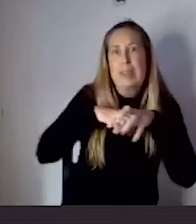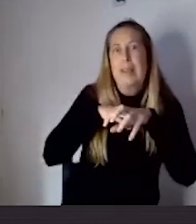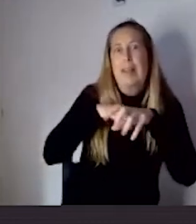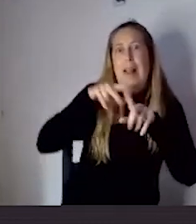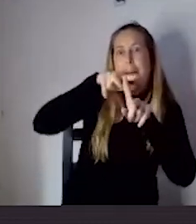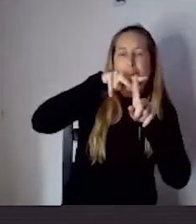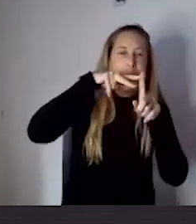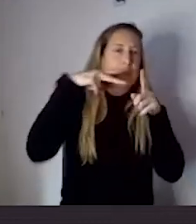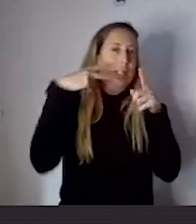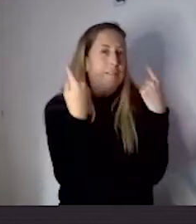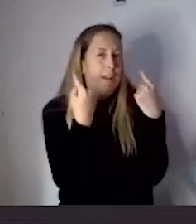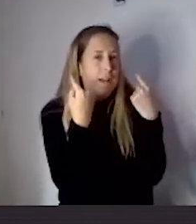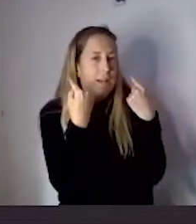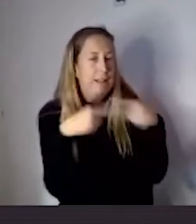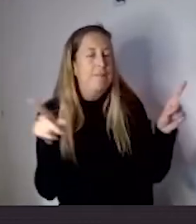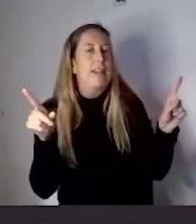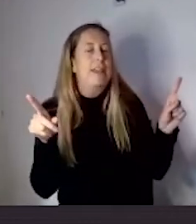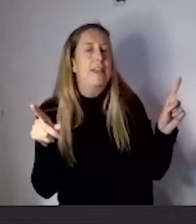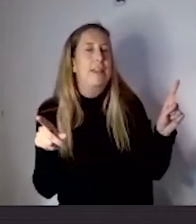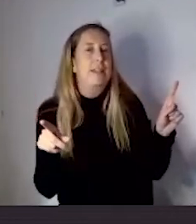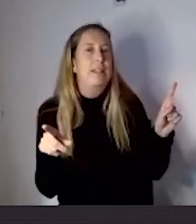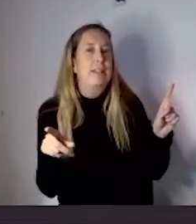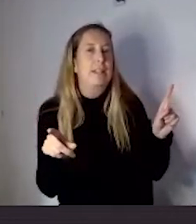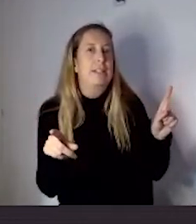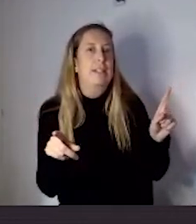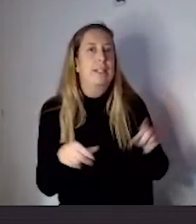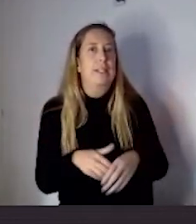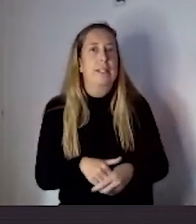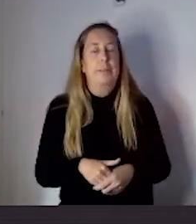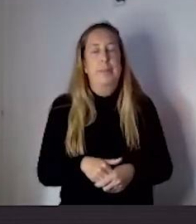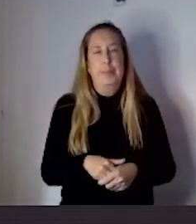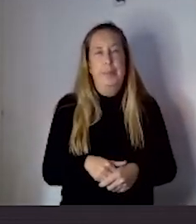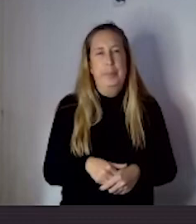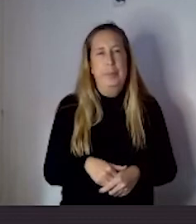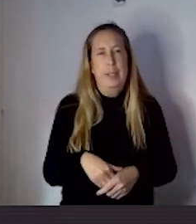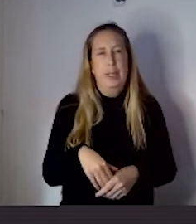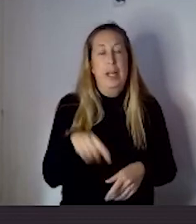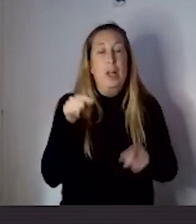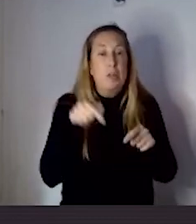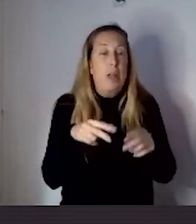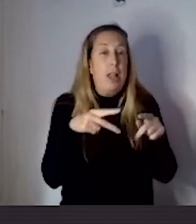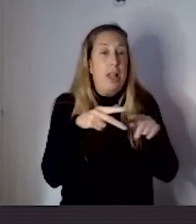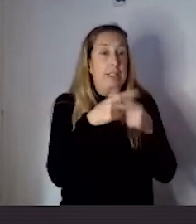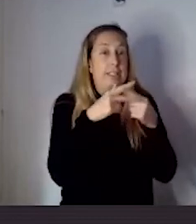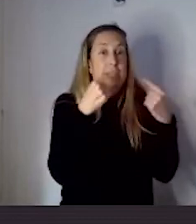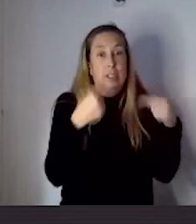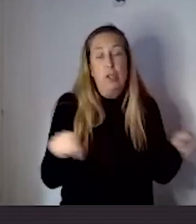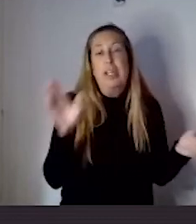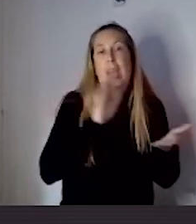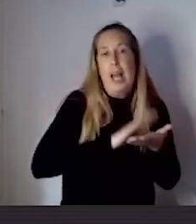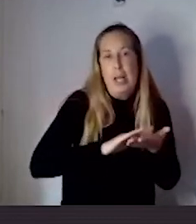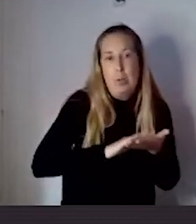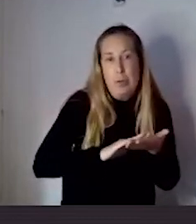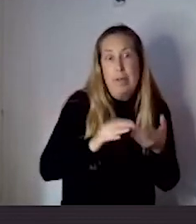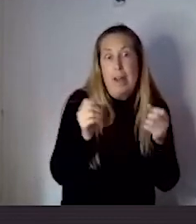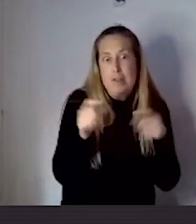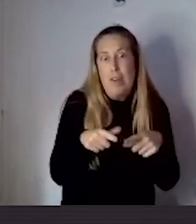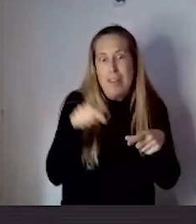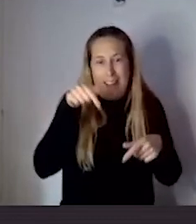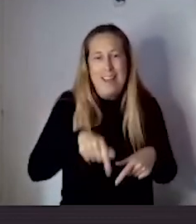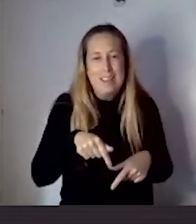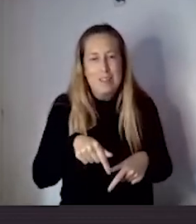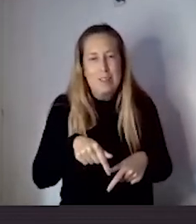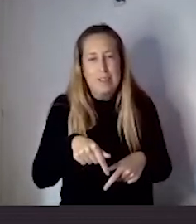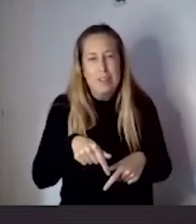donde yo creo que el metaverso los en este si todas estas nuevas tecnologías si se usan de esta forma nos crearía una gran